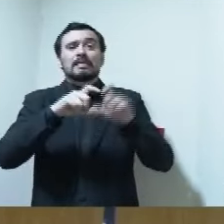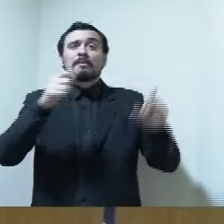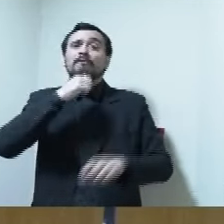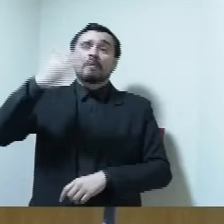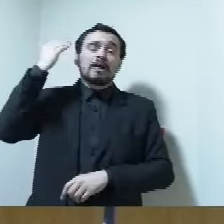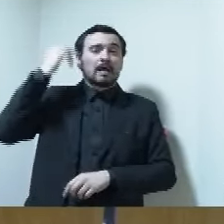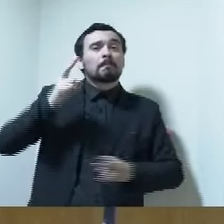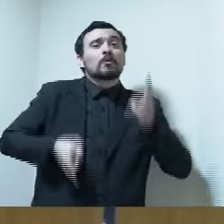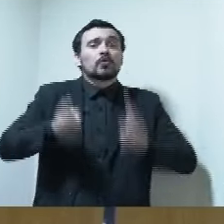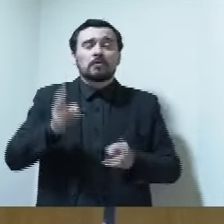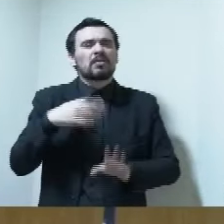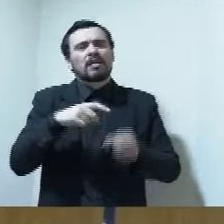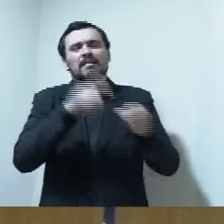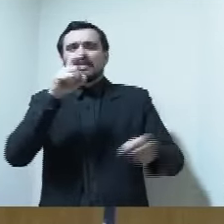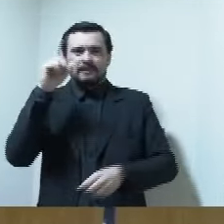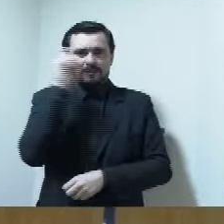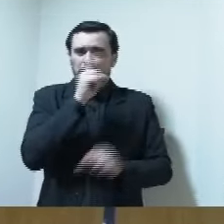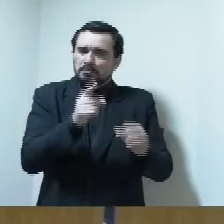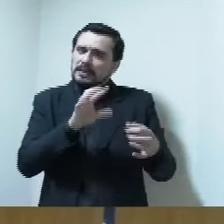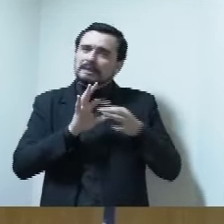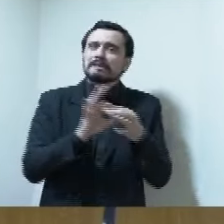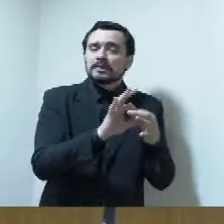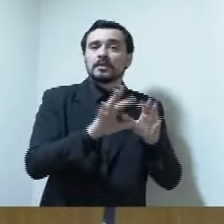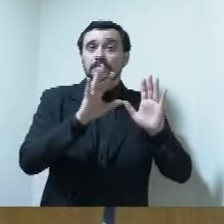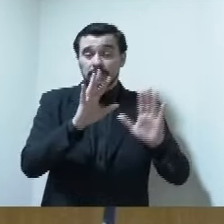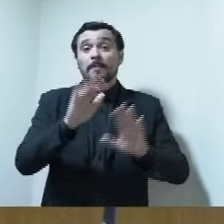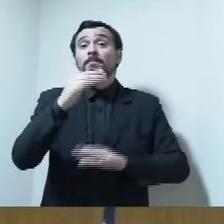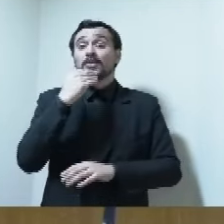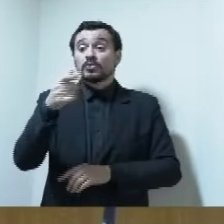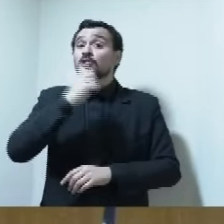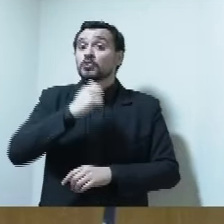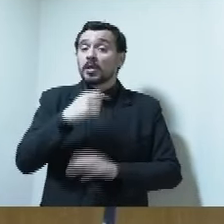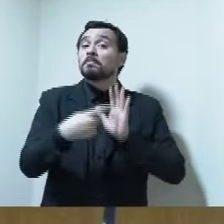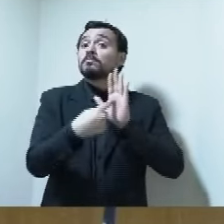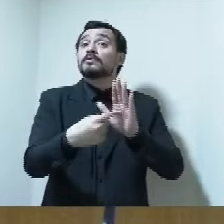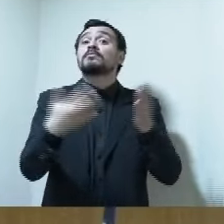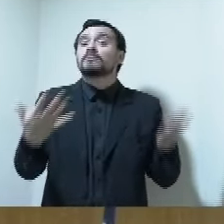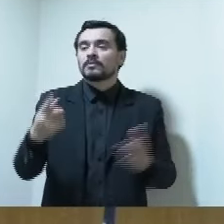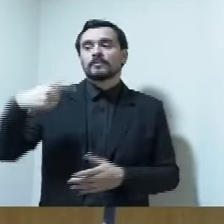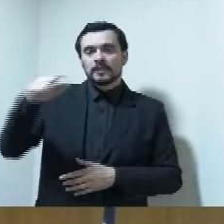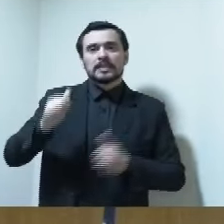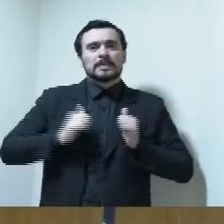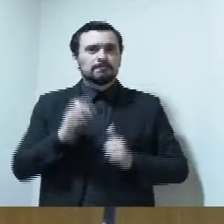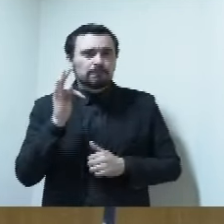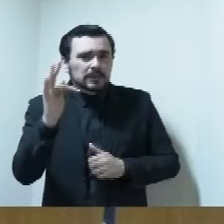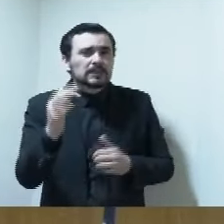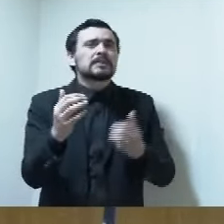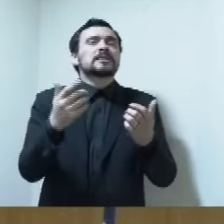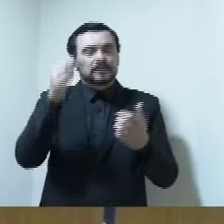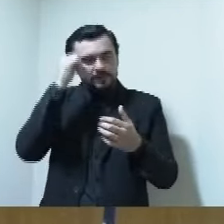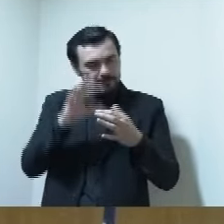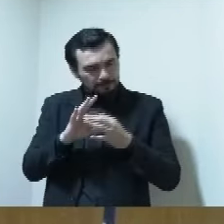autoritarismo que tantos años asoló estas tierras. La historia ha demostrado que el optimismo y la esperanza siempre son mejores